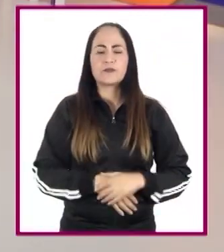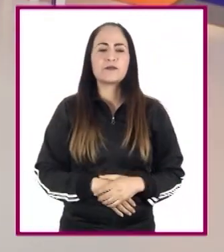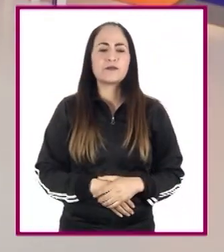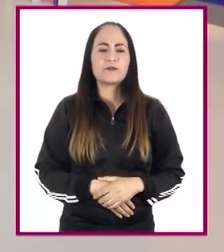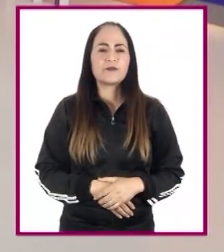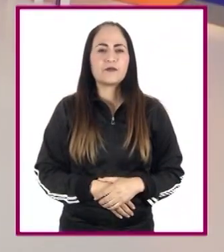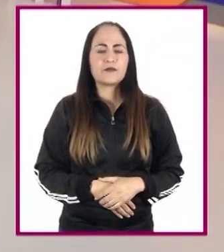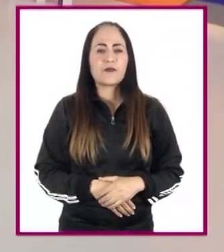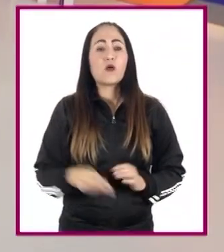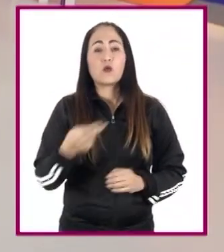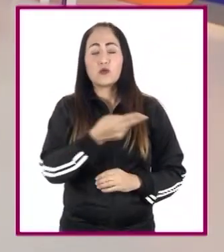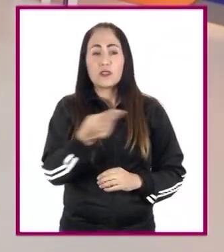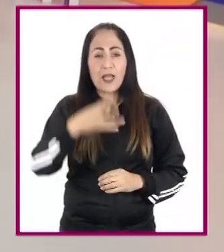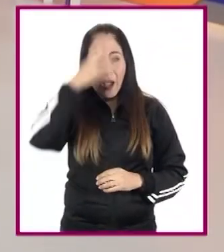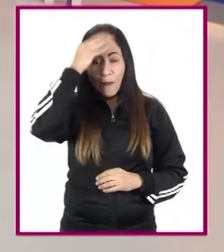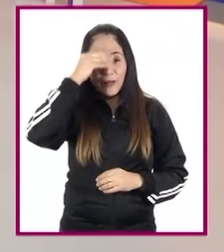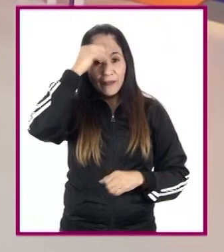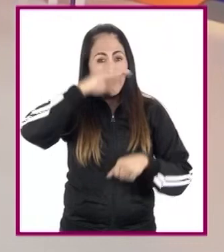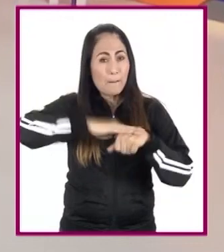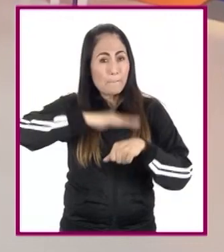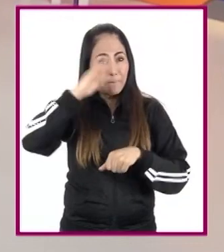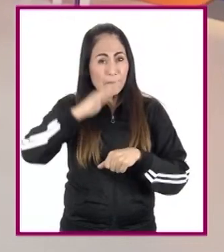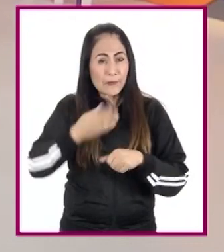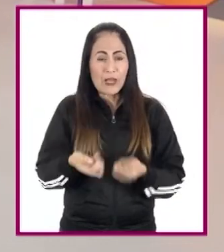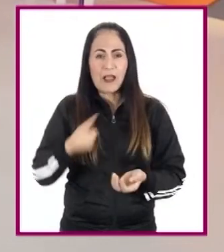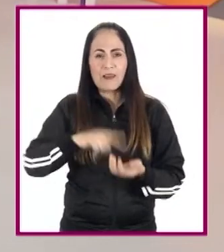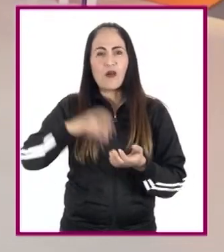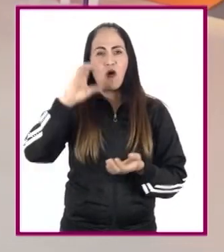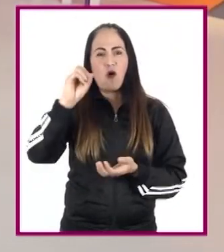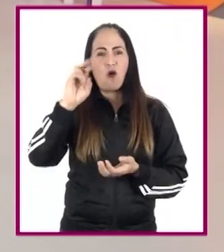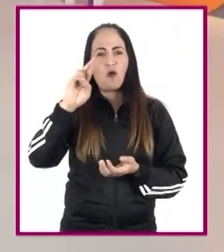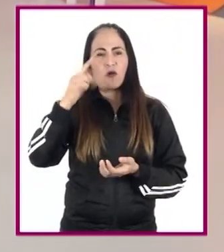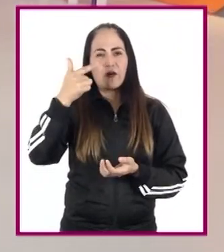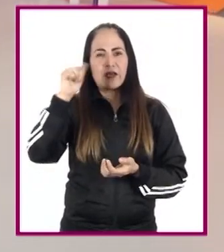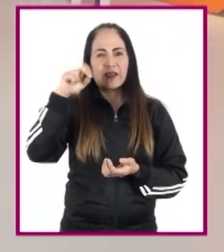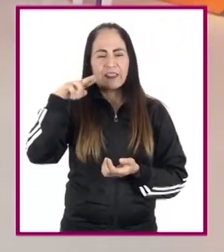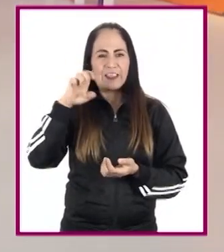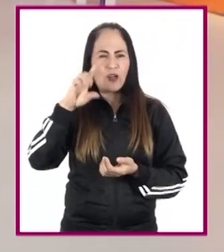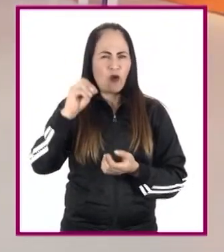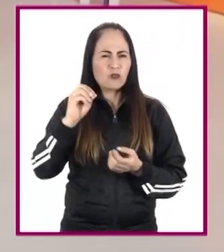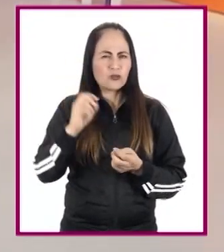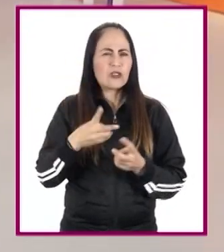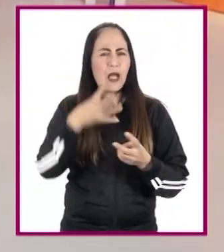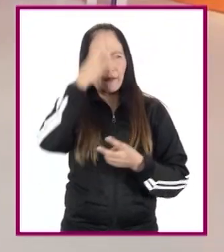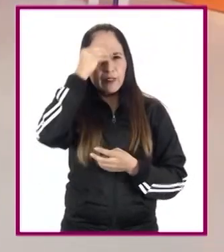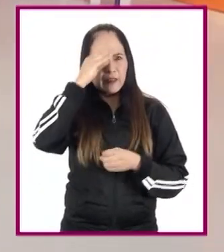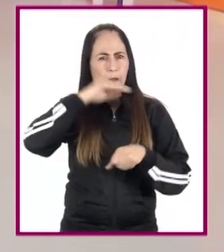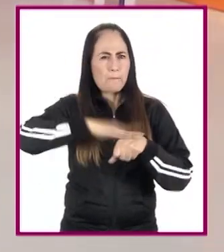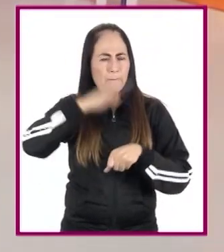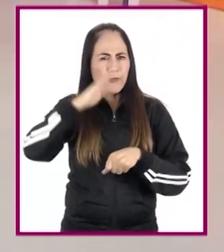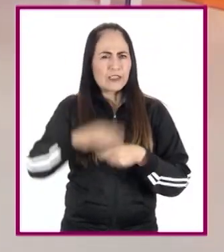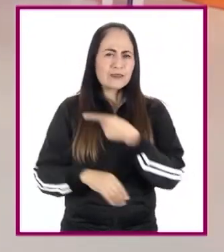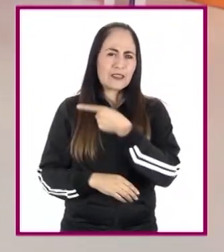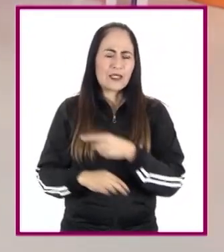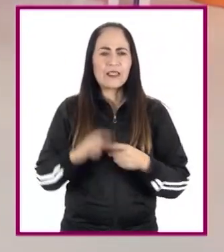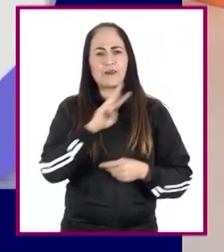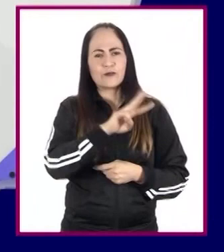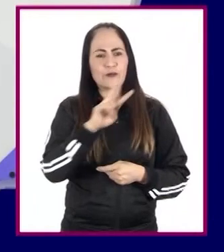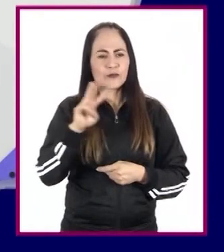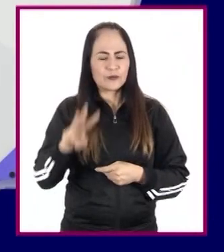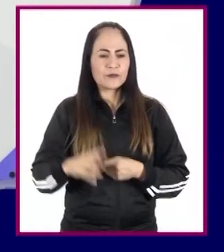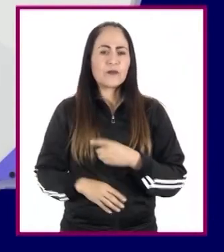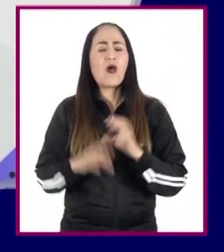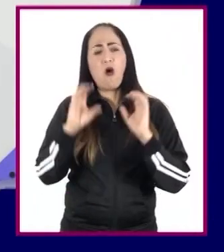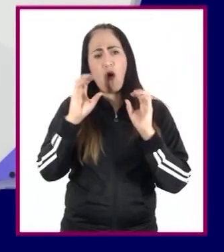Para aprender más sobre la importancia y función de los organelos celulares, pueden visitar la página en la siguiente dirección electrónica